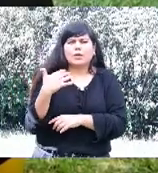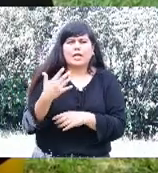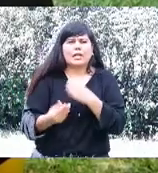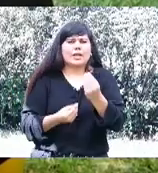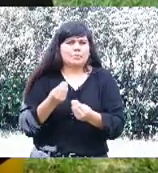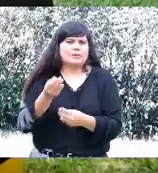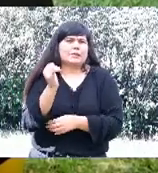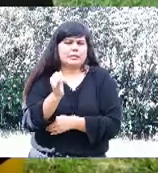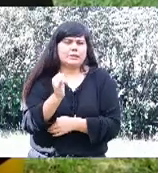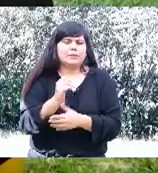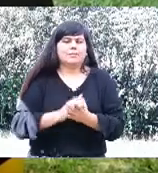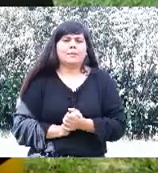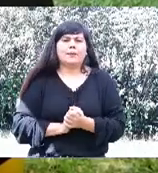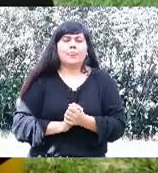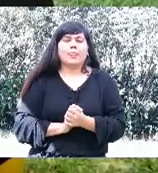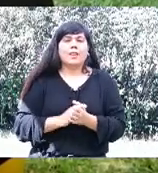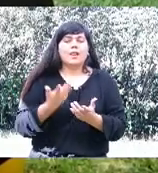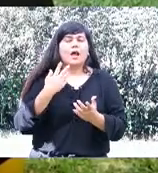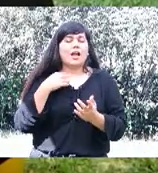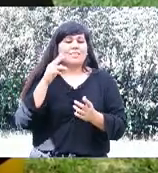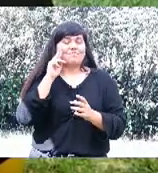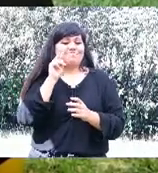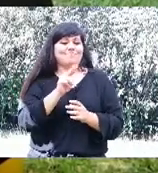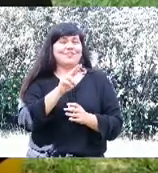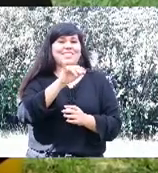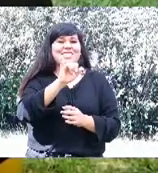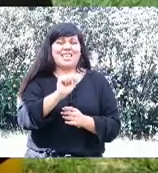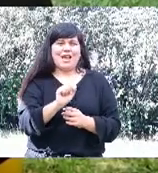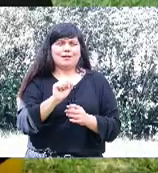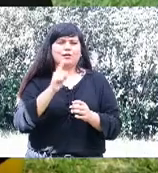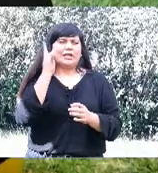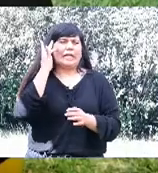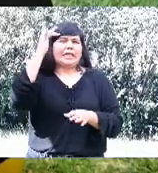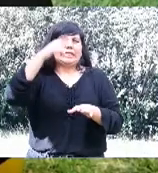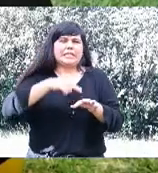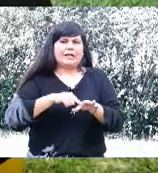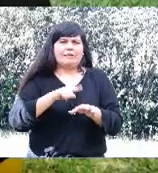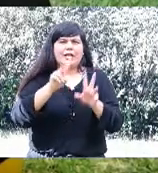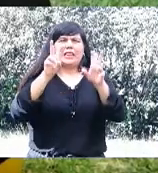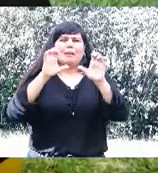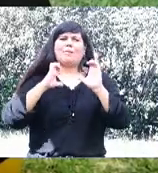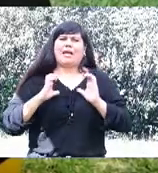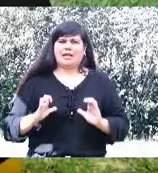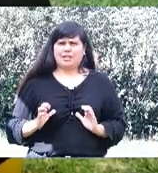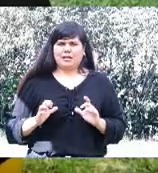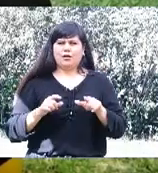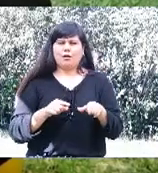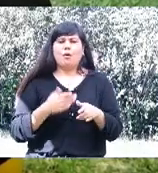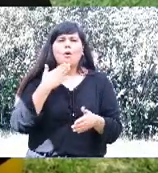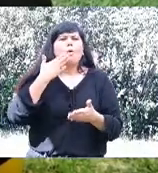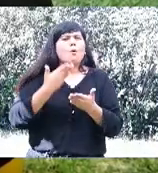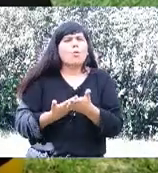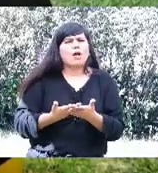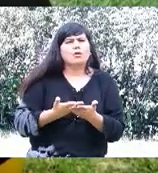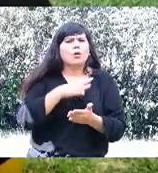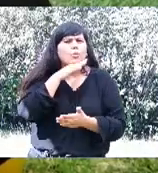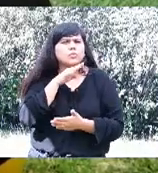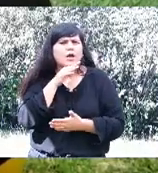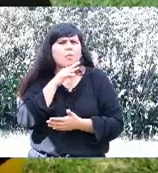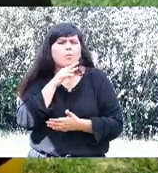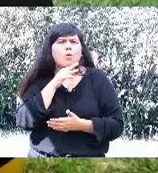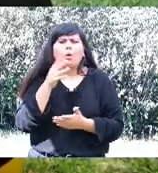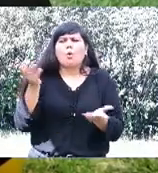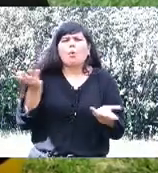eh es que hay que mirarla de forma hay que tratar de ver como la el tema ético en esto O sea Cuándo lo usamos cómo lo usamos